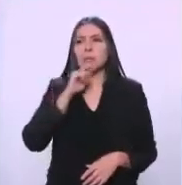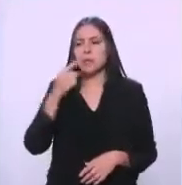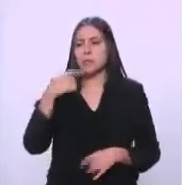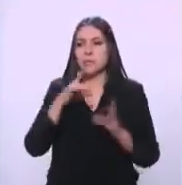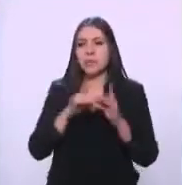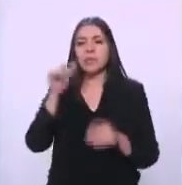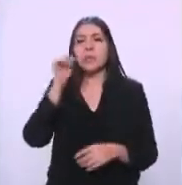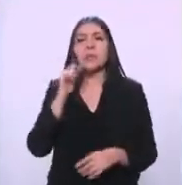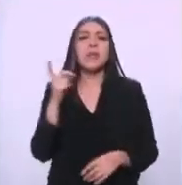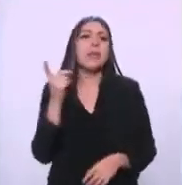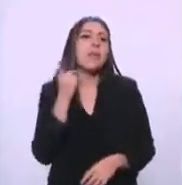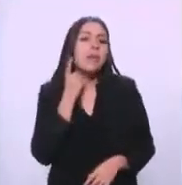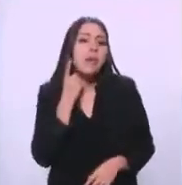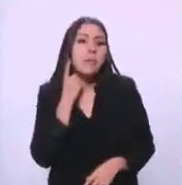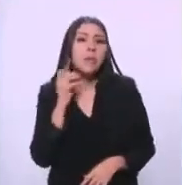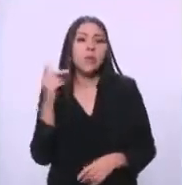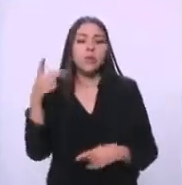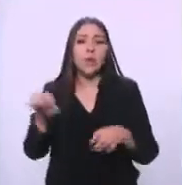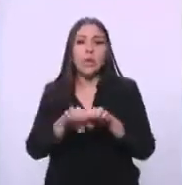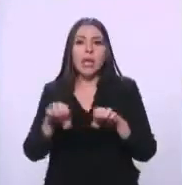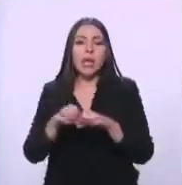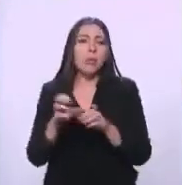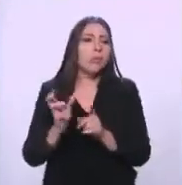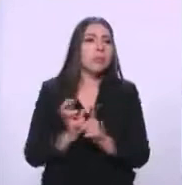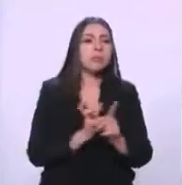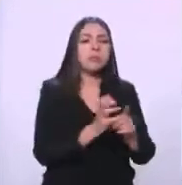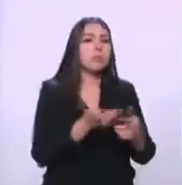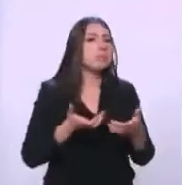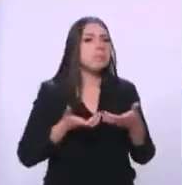a la calle o su equipo, y cómo la